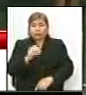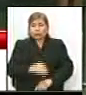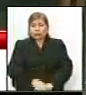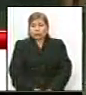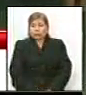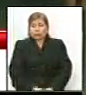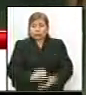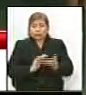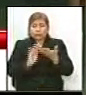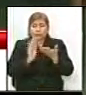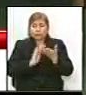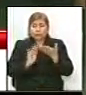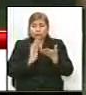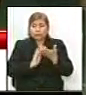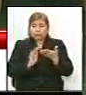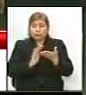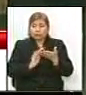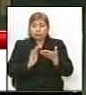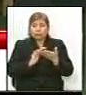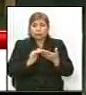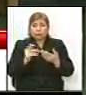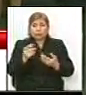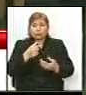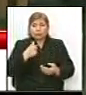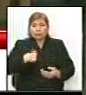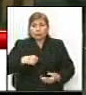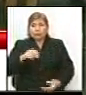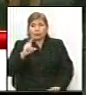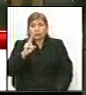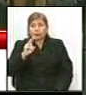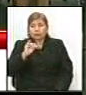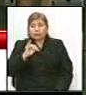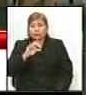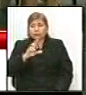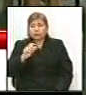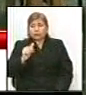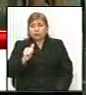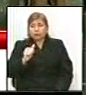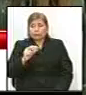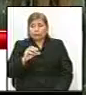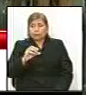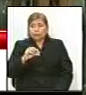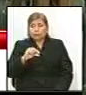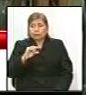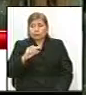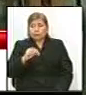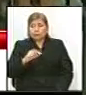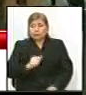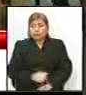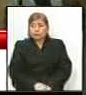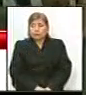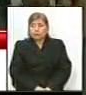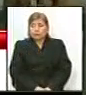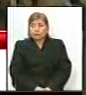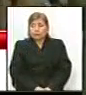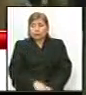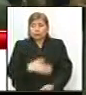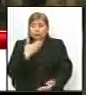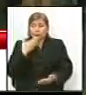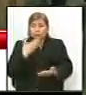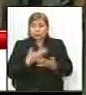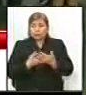Ah, perdón, disculpa, señor alcalde de Villa Quintiarina. Tiene la palabra, señora. Bueno, muchísimas